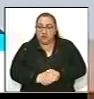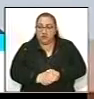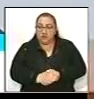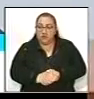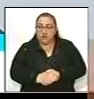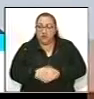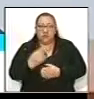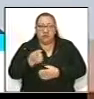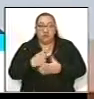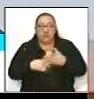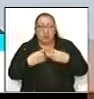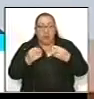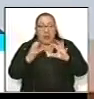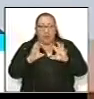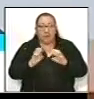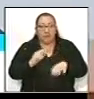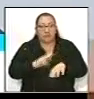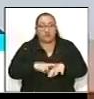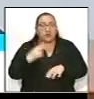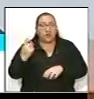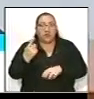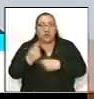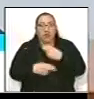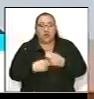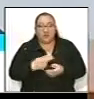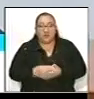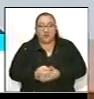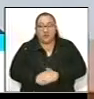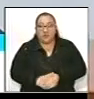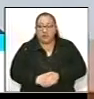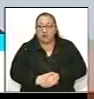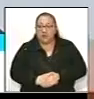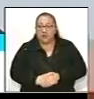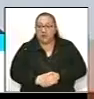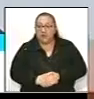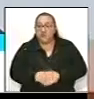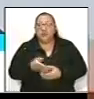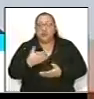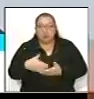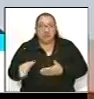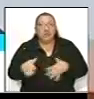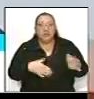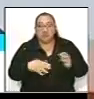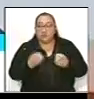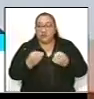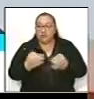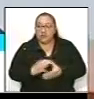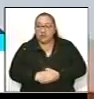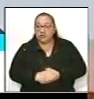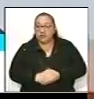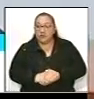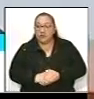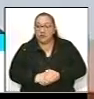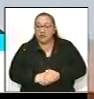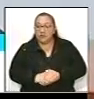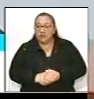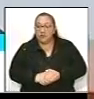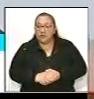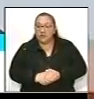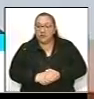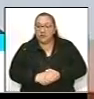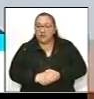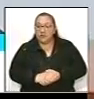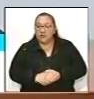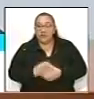dé el examen único nacional, que ahí ya se va a ir liberando, ¿no?, la cantidad de postulantes. Pero